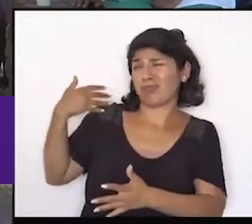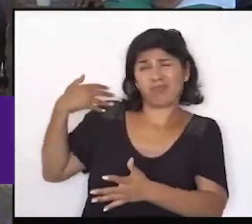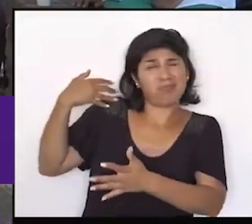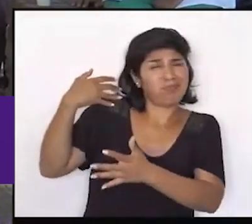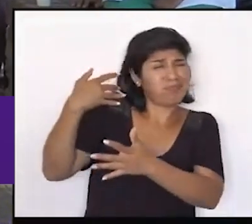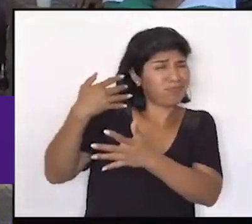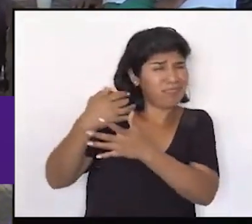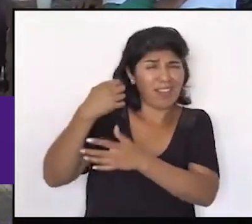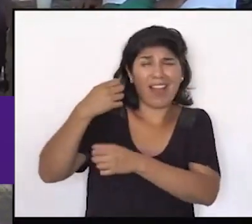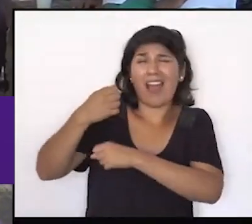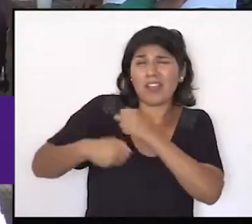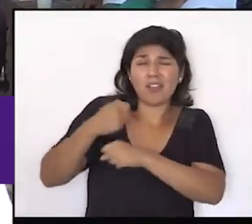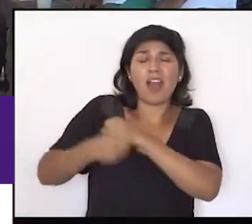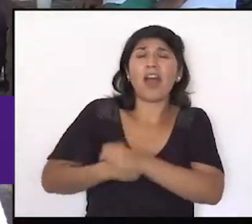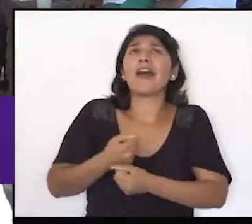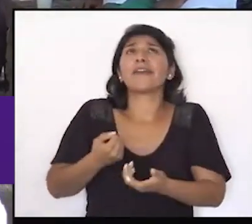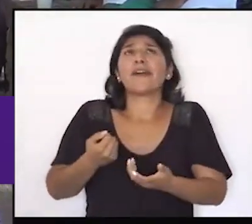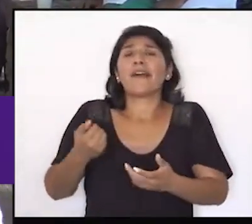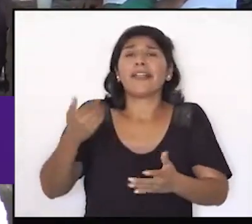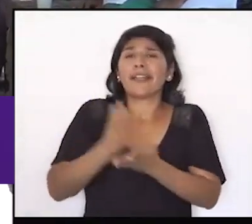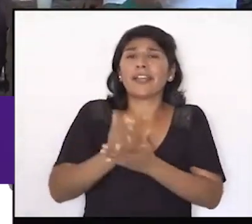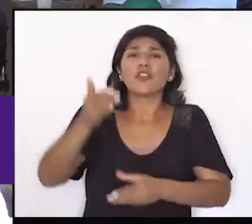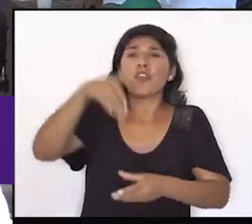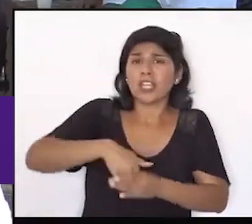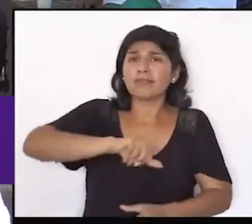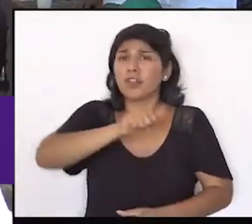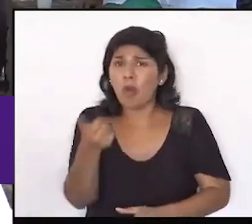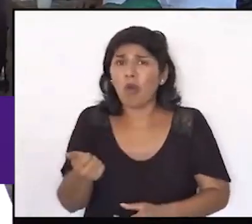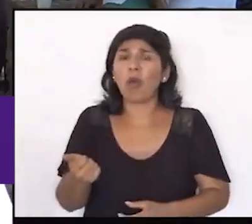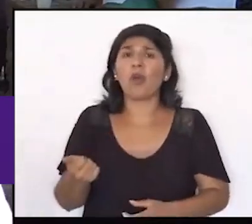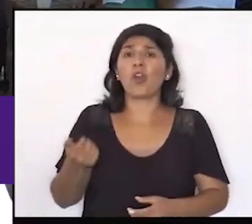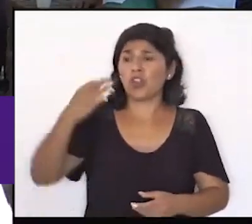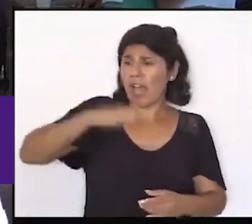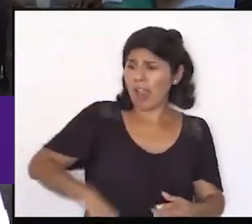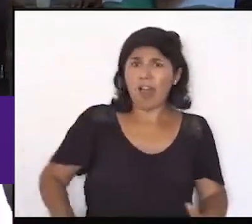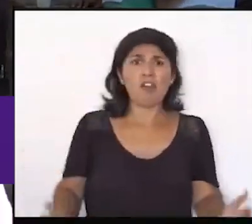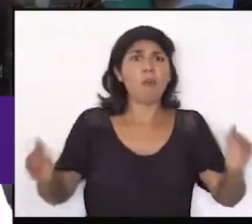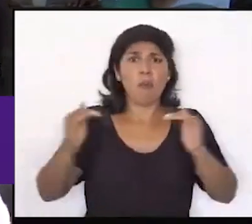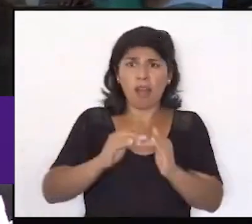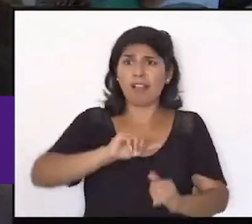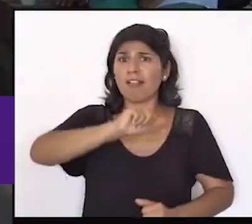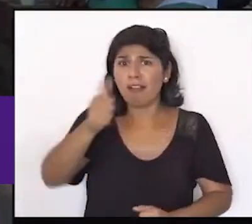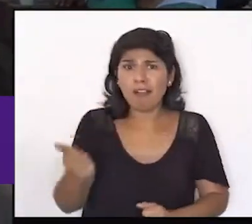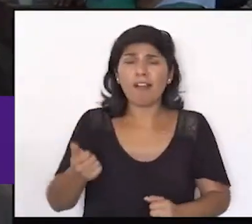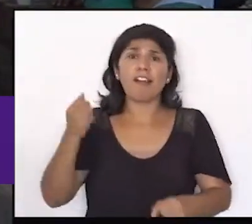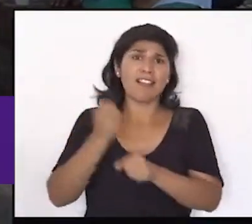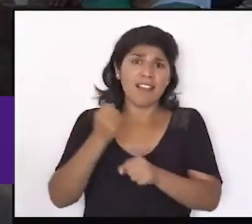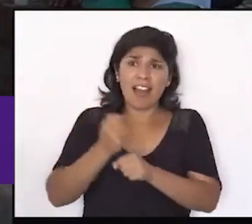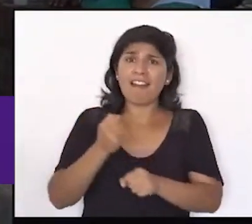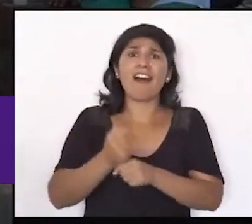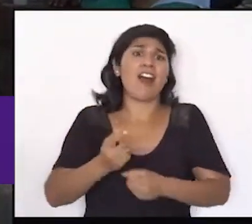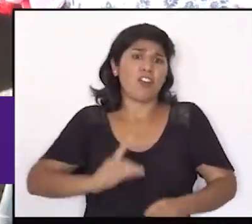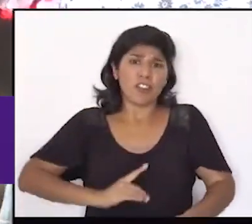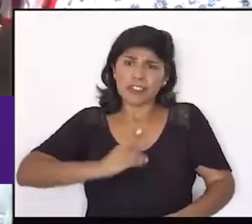lo largo de muchísimos años, desde el derecho a votar y equiparación de salarios, en